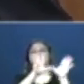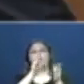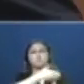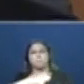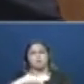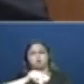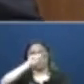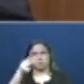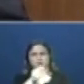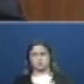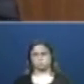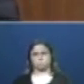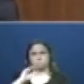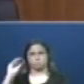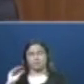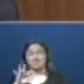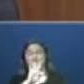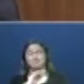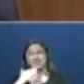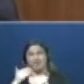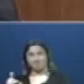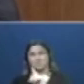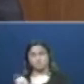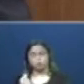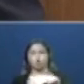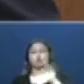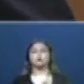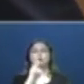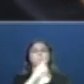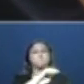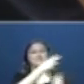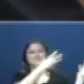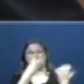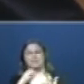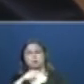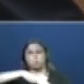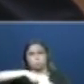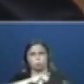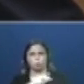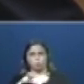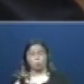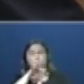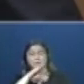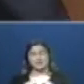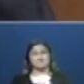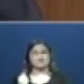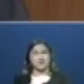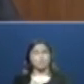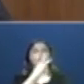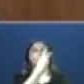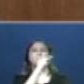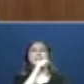creación de 700 nuevos puestos de trabajo y del mantenimiento de otros 20,000 en